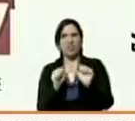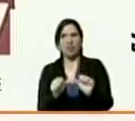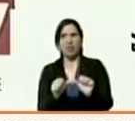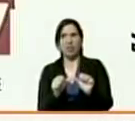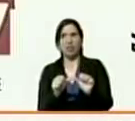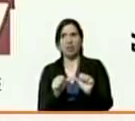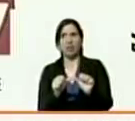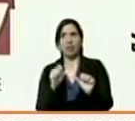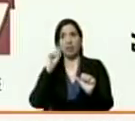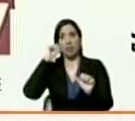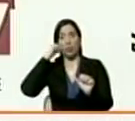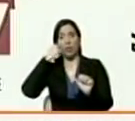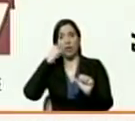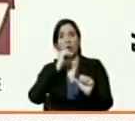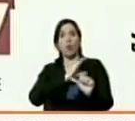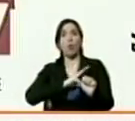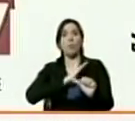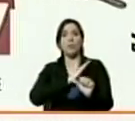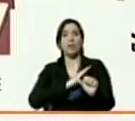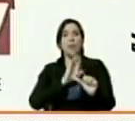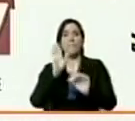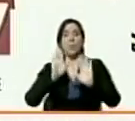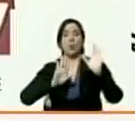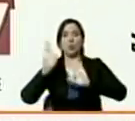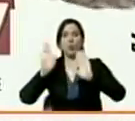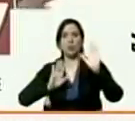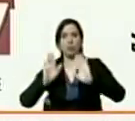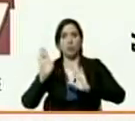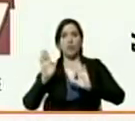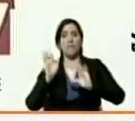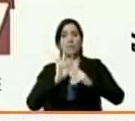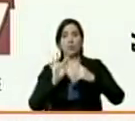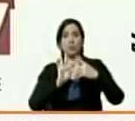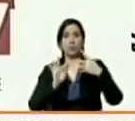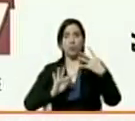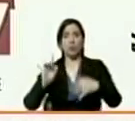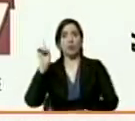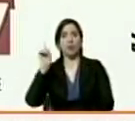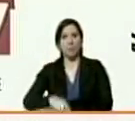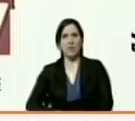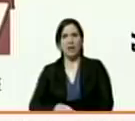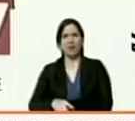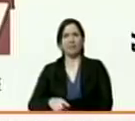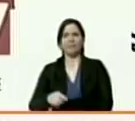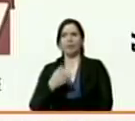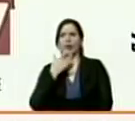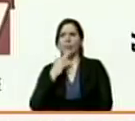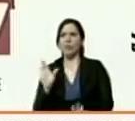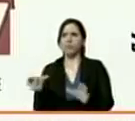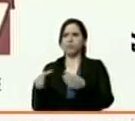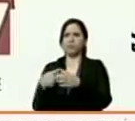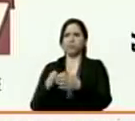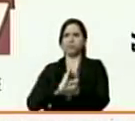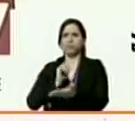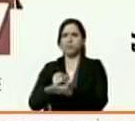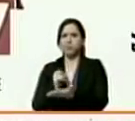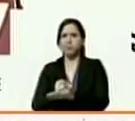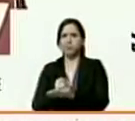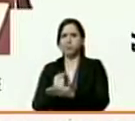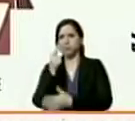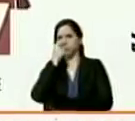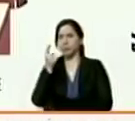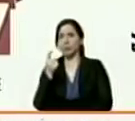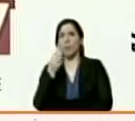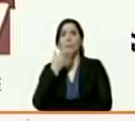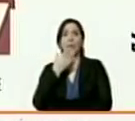que ese comité de postulaciones ha venido funcionando inclusive en condición de desacato. Las reuniones, creo que Julio es uno de los que